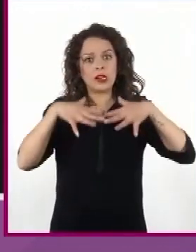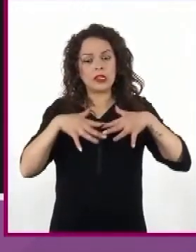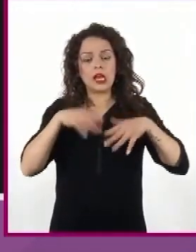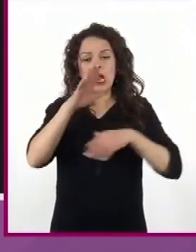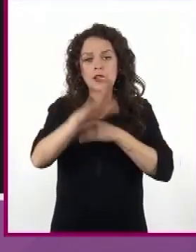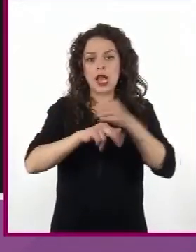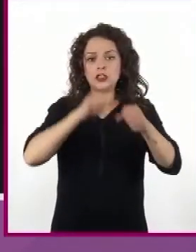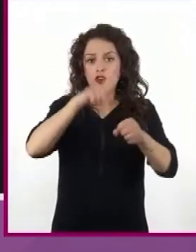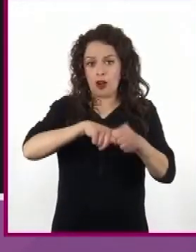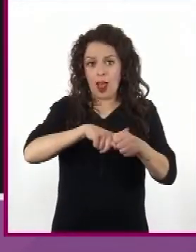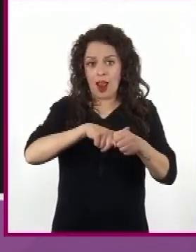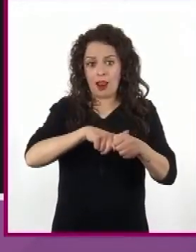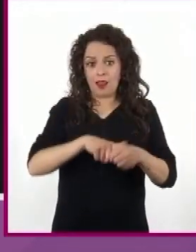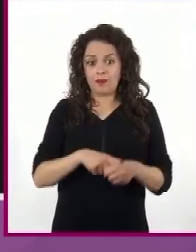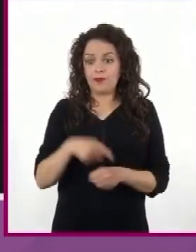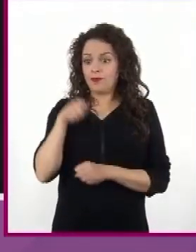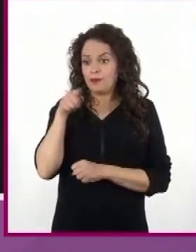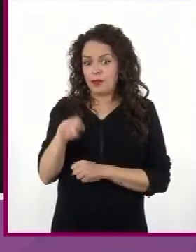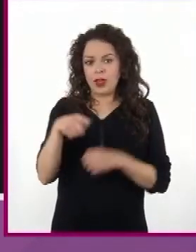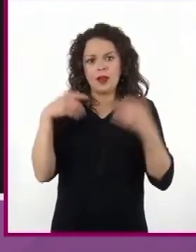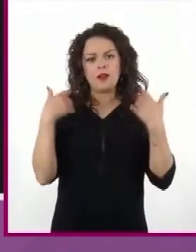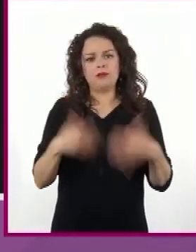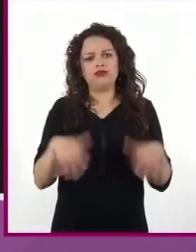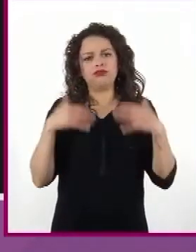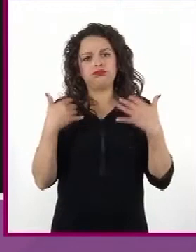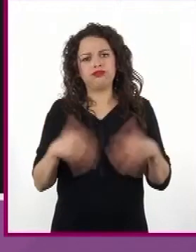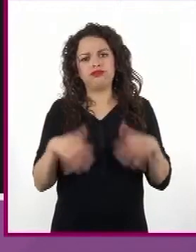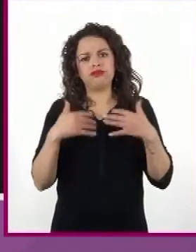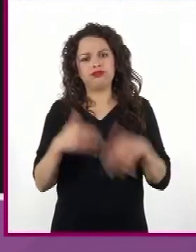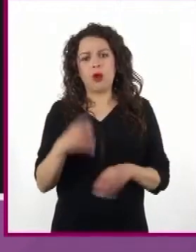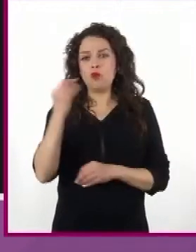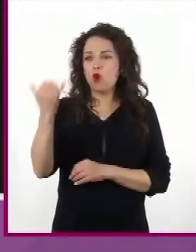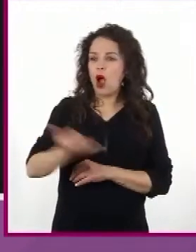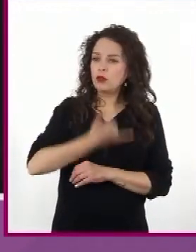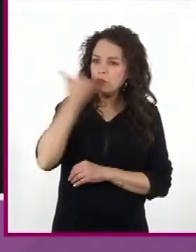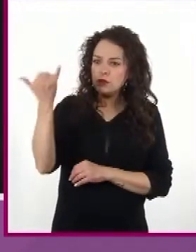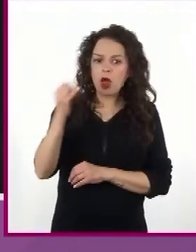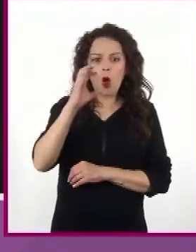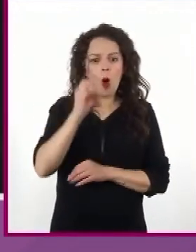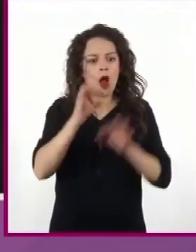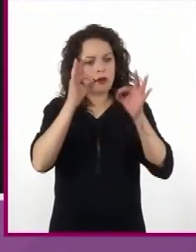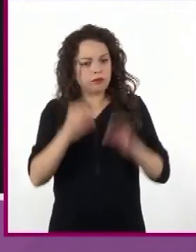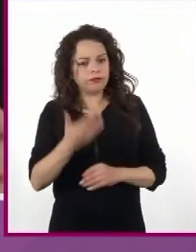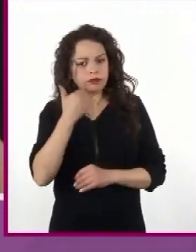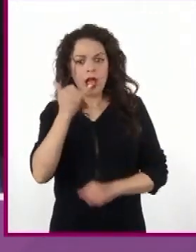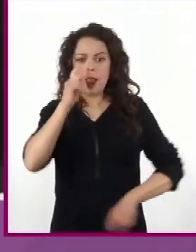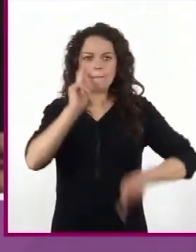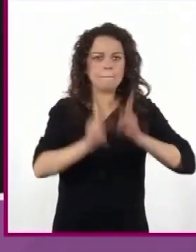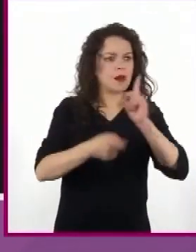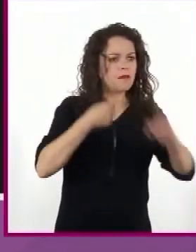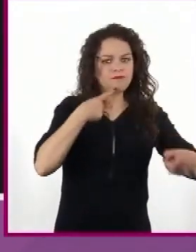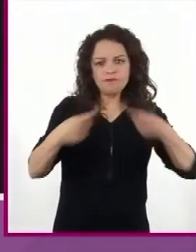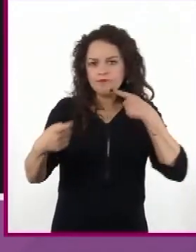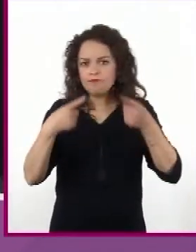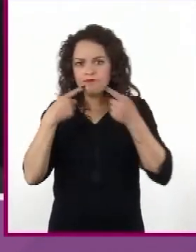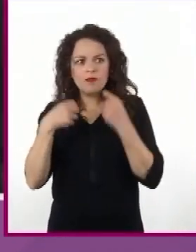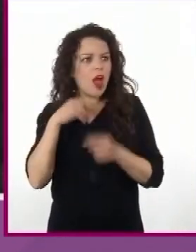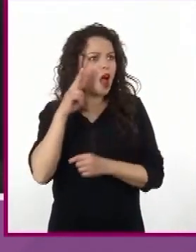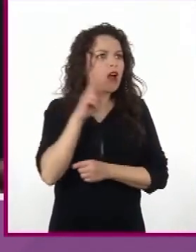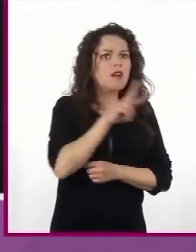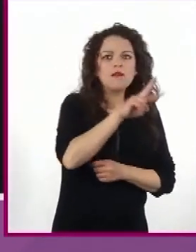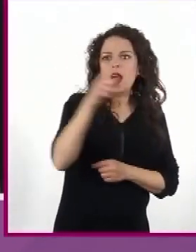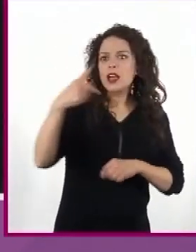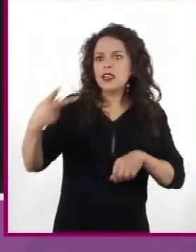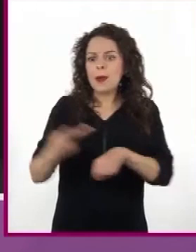Allí entre barbaridades y aciertos y conversaciones y ver lo que está pasando y ver